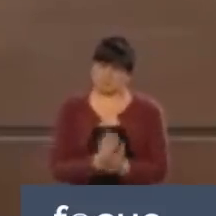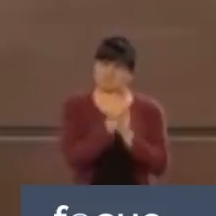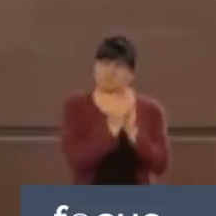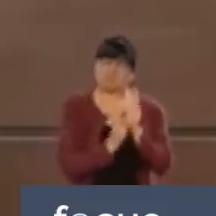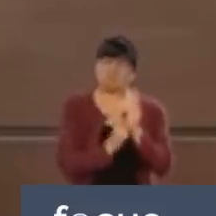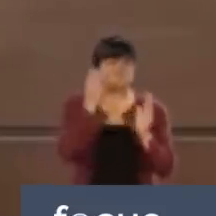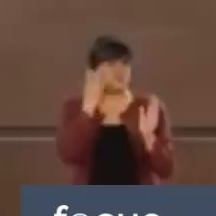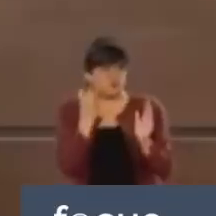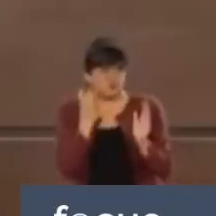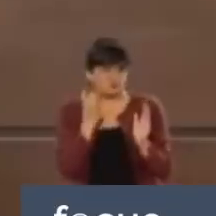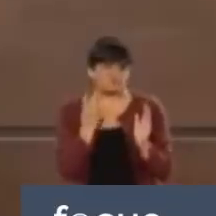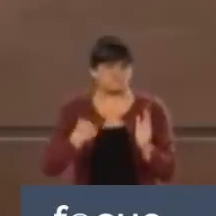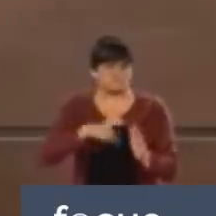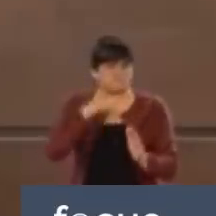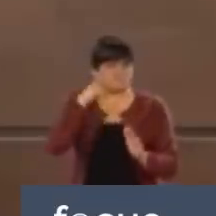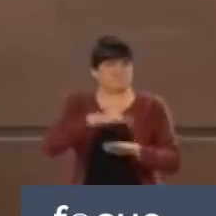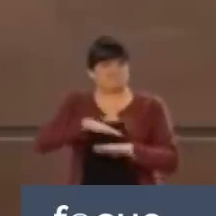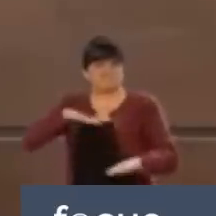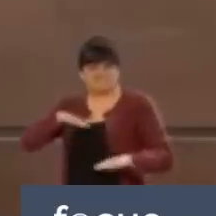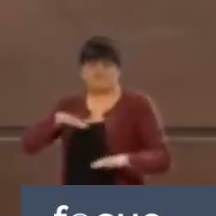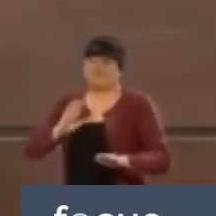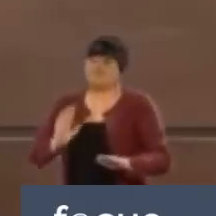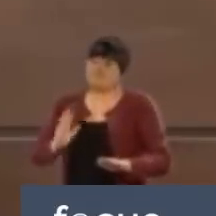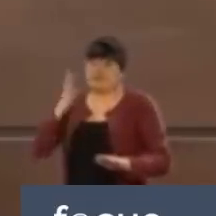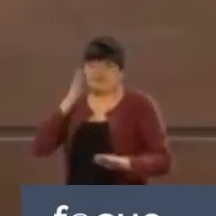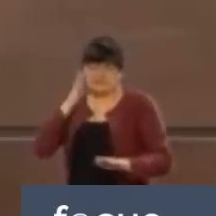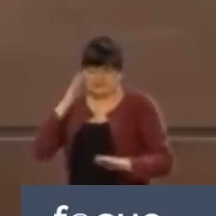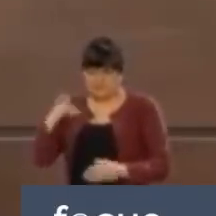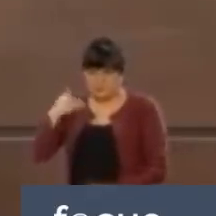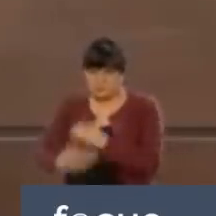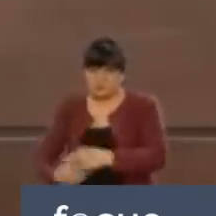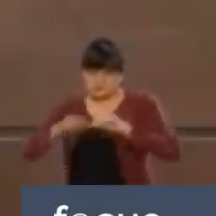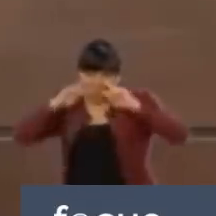como institución y la investigación de los casos.